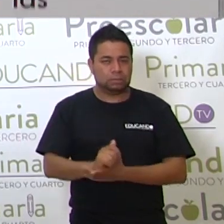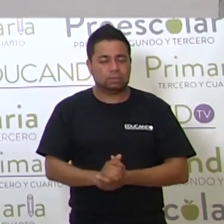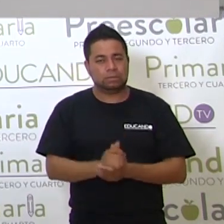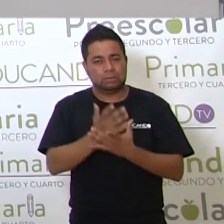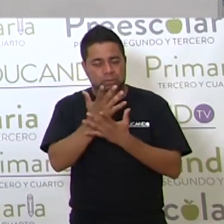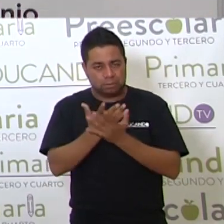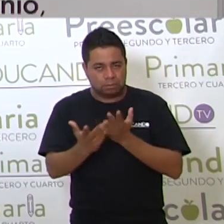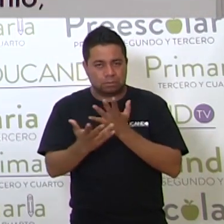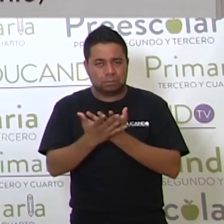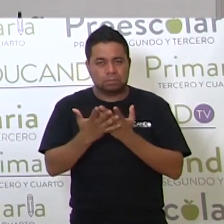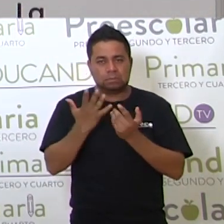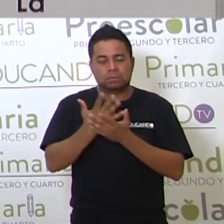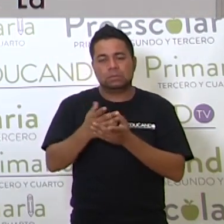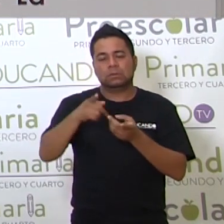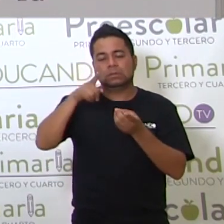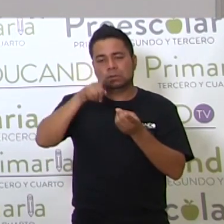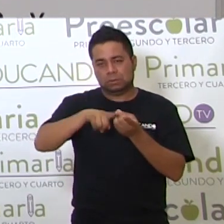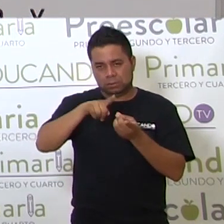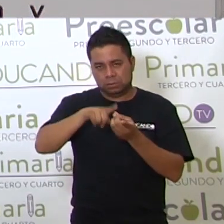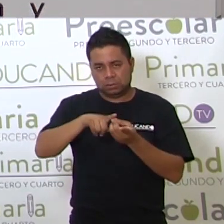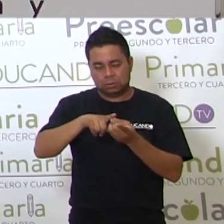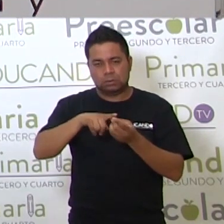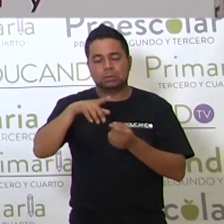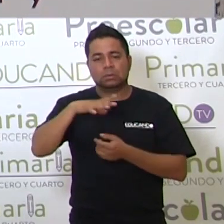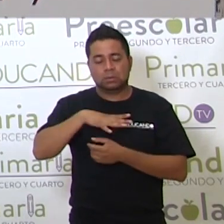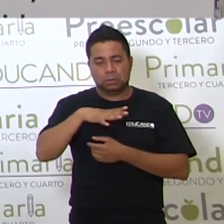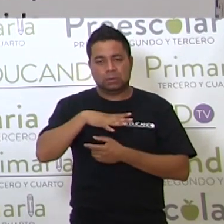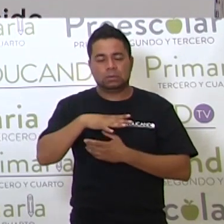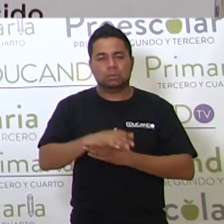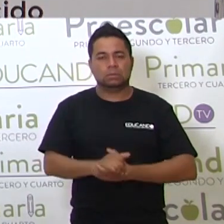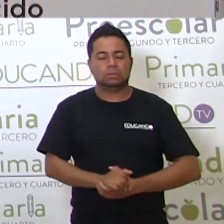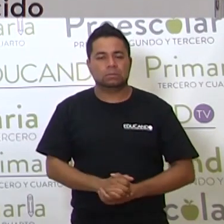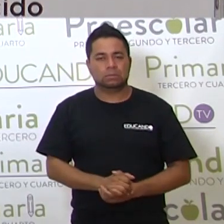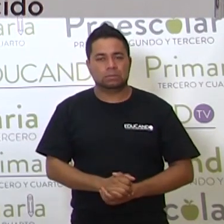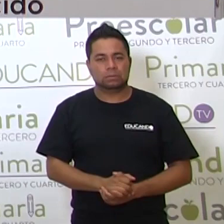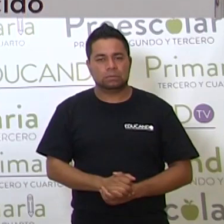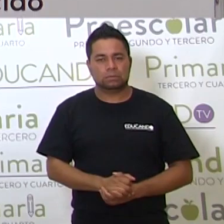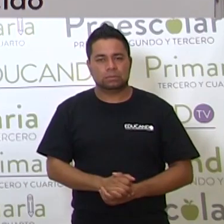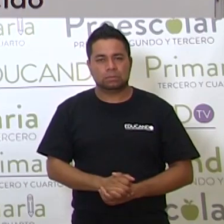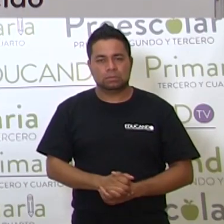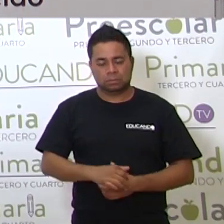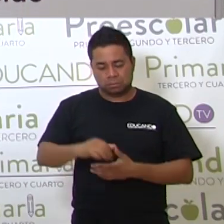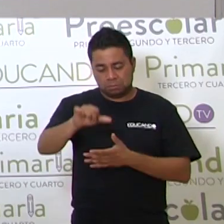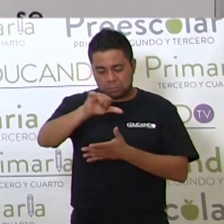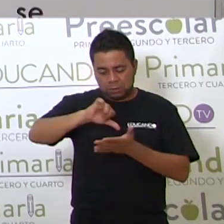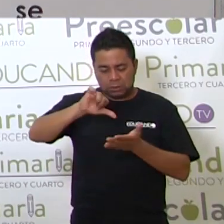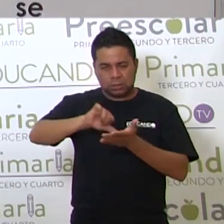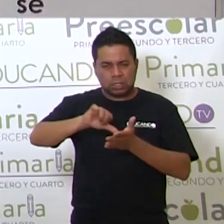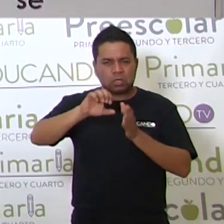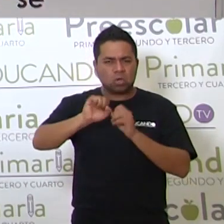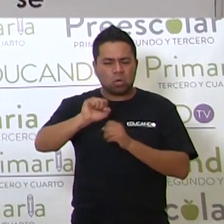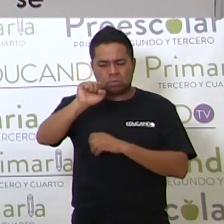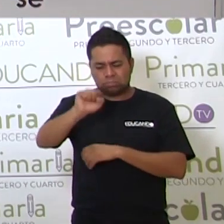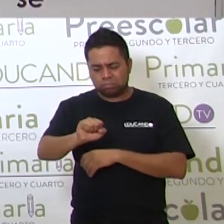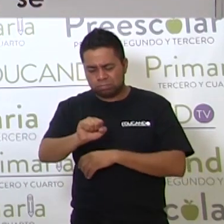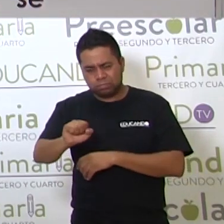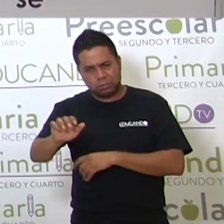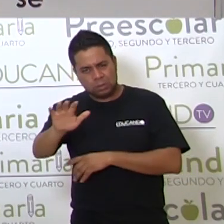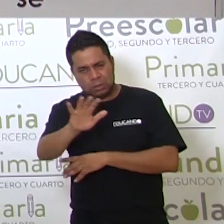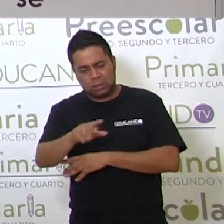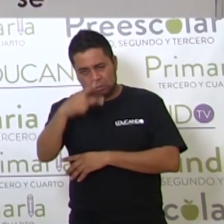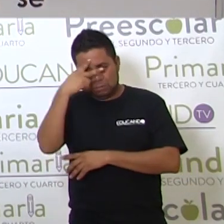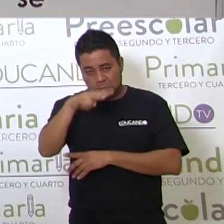en la zona que abarca gran parte de lo que ahora es el centro y sur de México. El arte